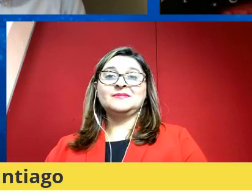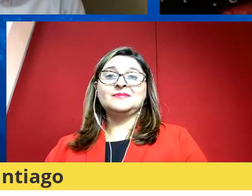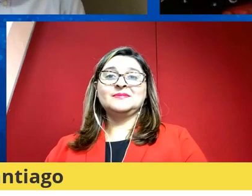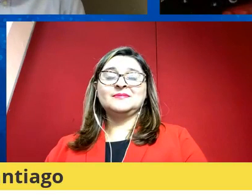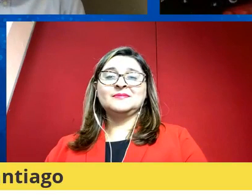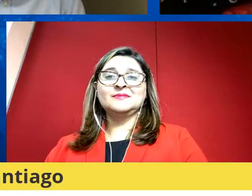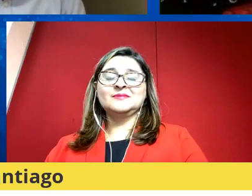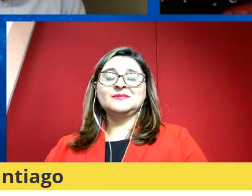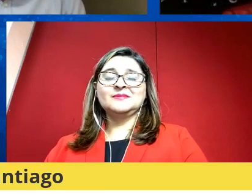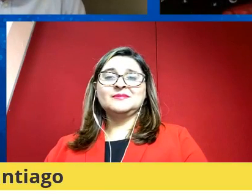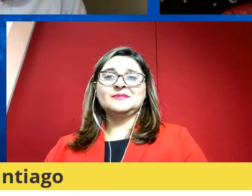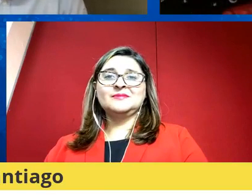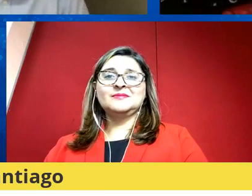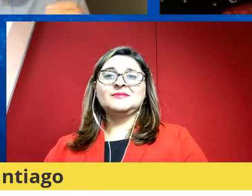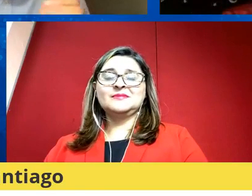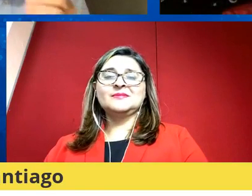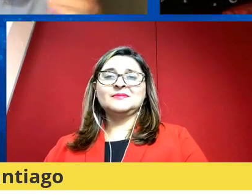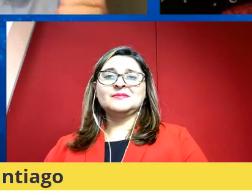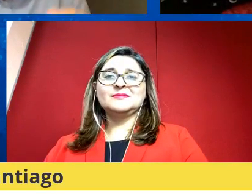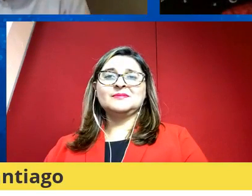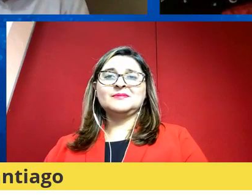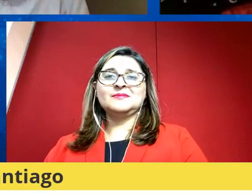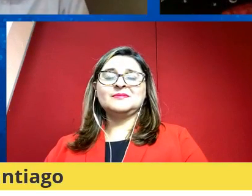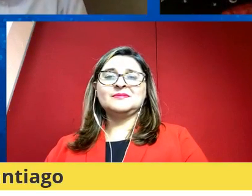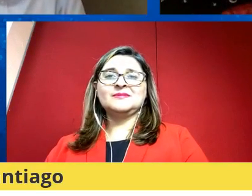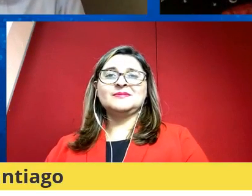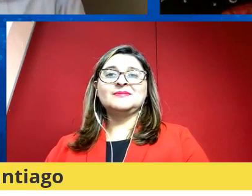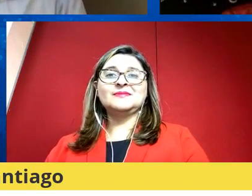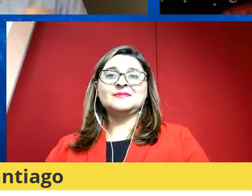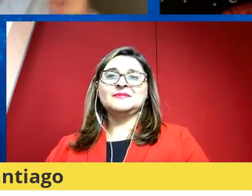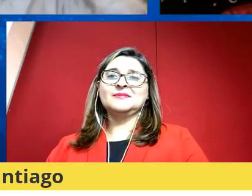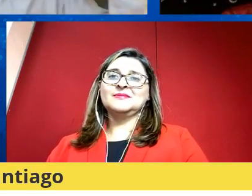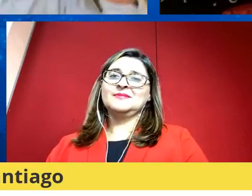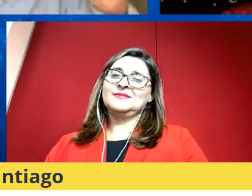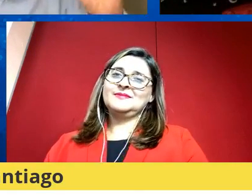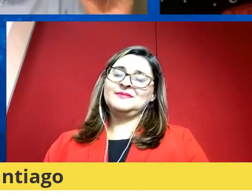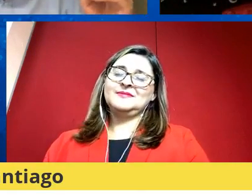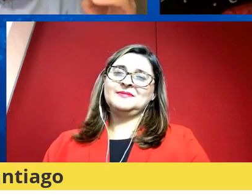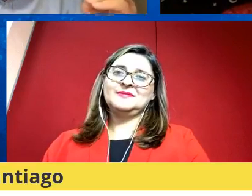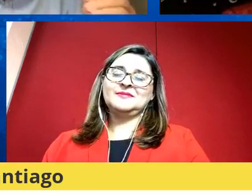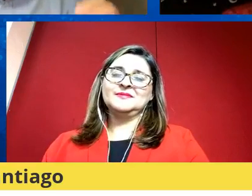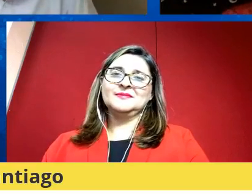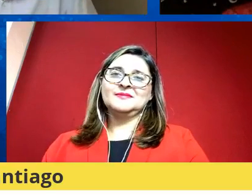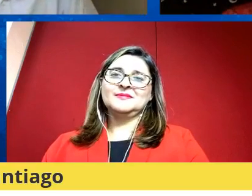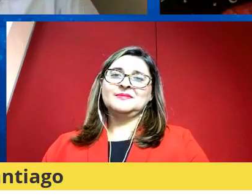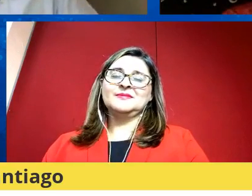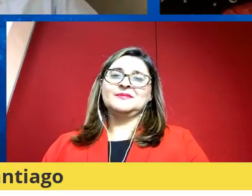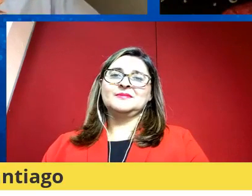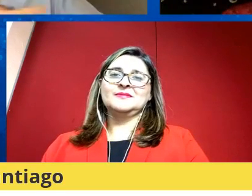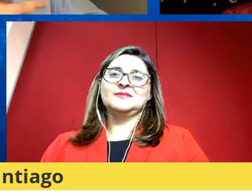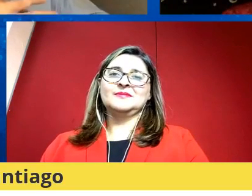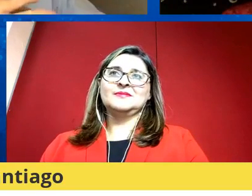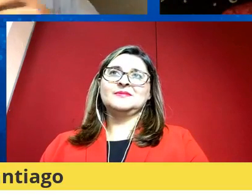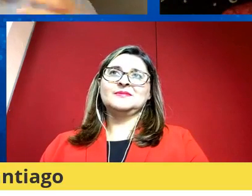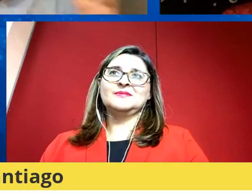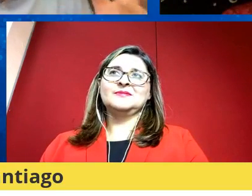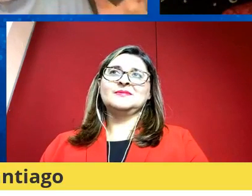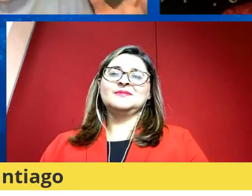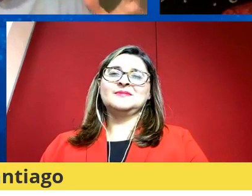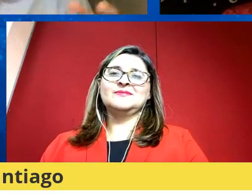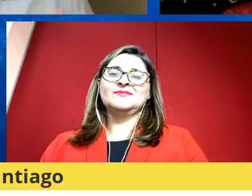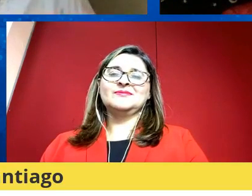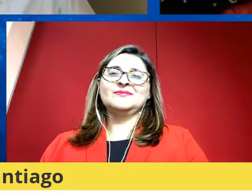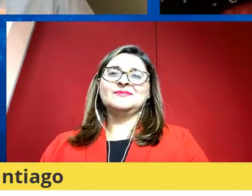excelsa, si no es más rico en UF o en el PIB per cápita, va a ser un país pero